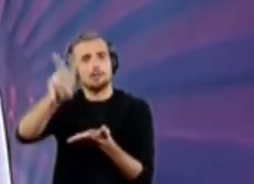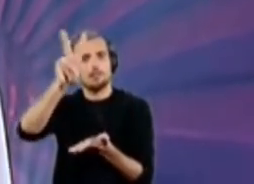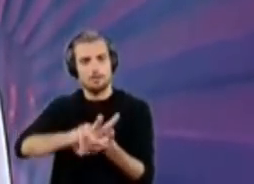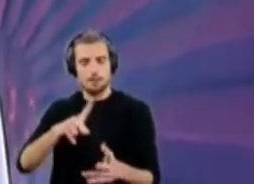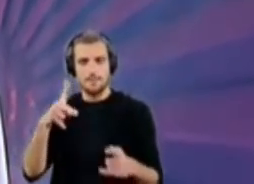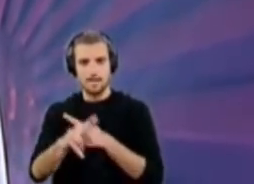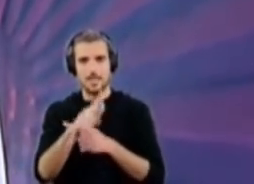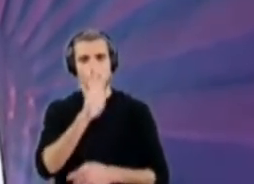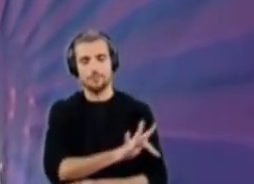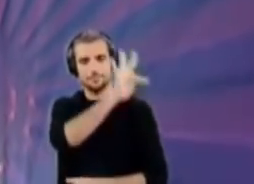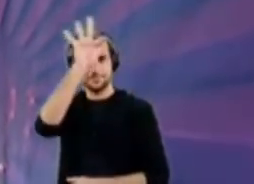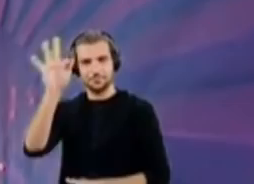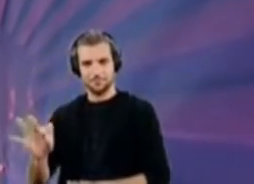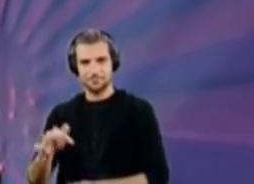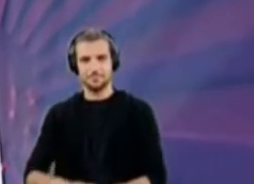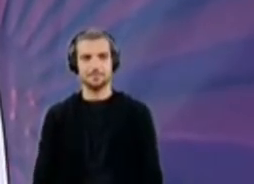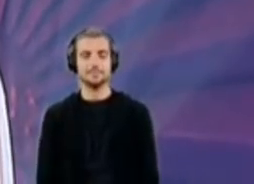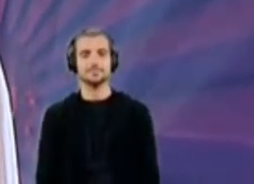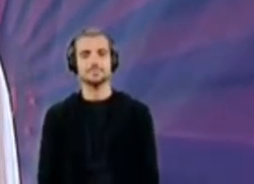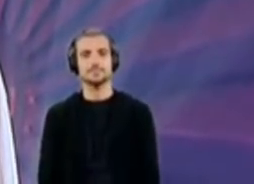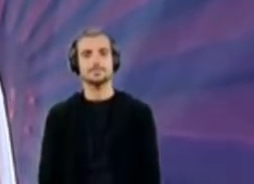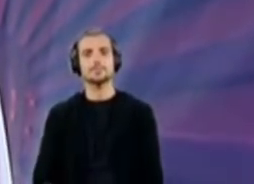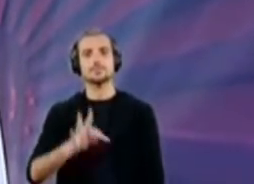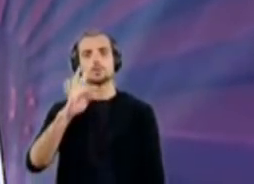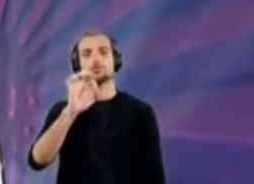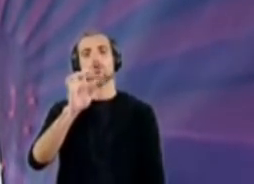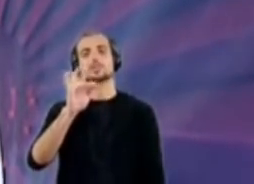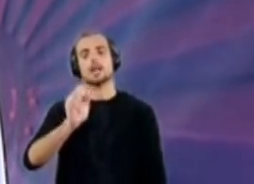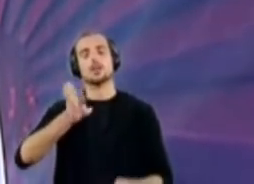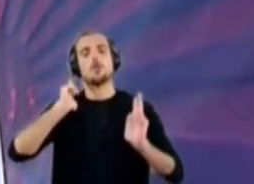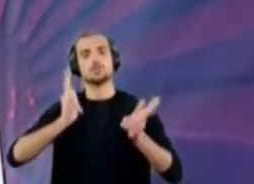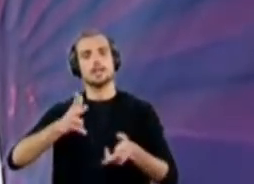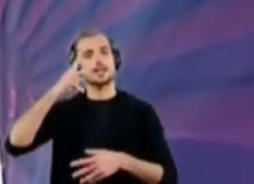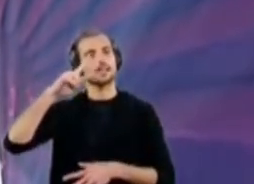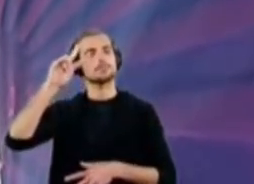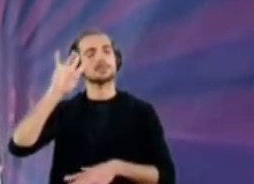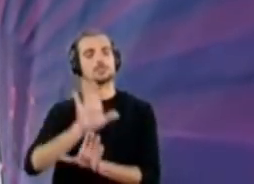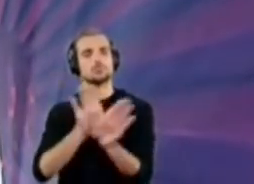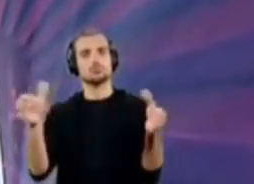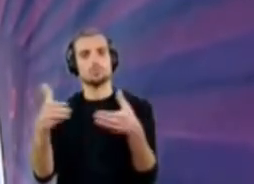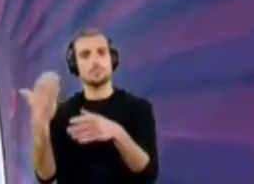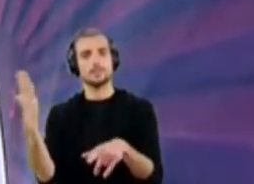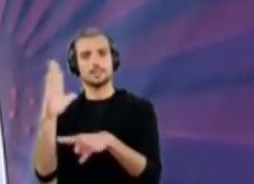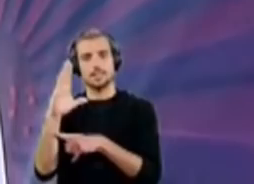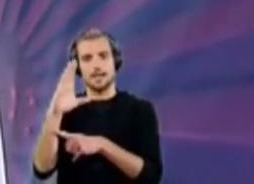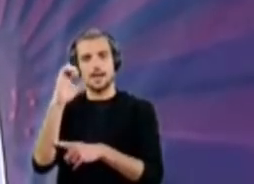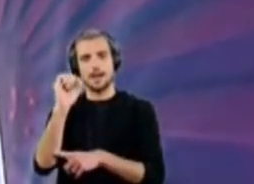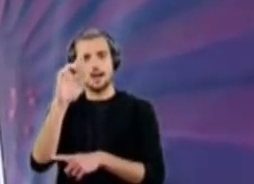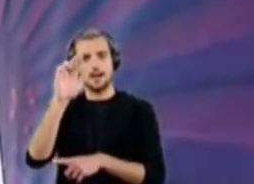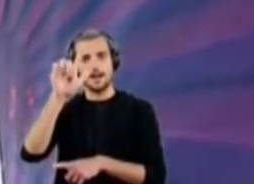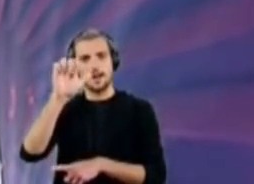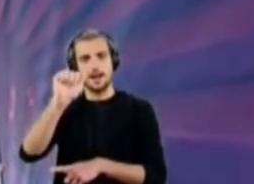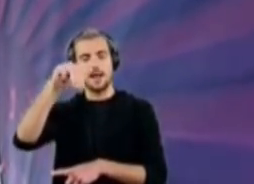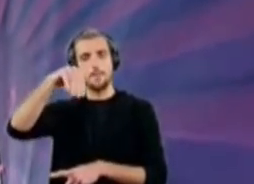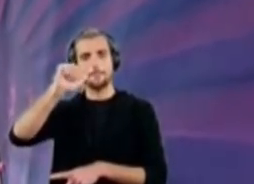el siguiente, Fátima. Total Hotel Experience Group presenta a Carla Ortiz